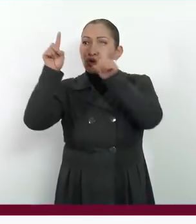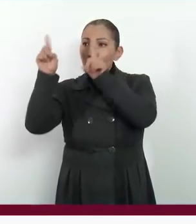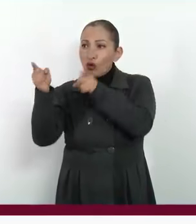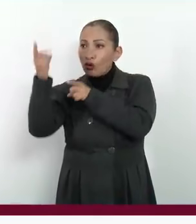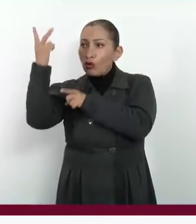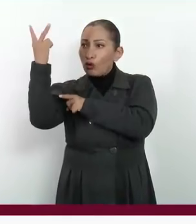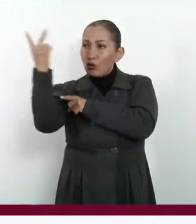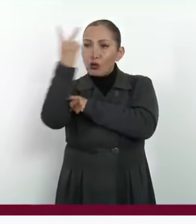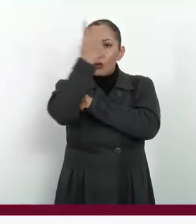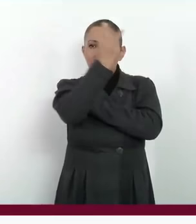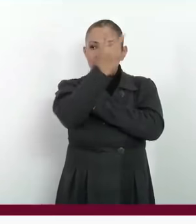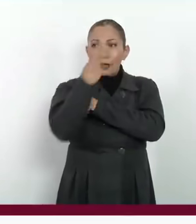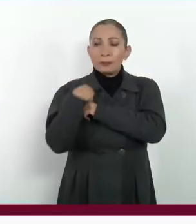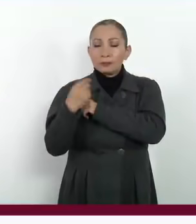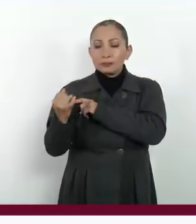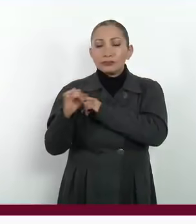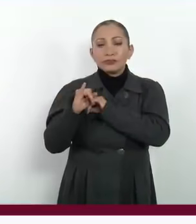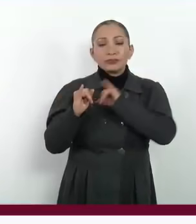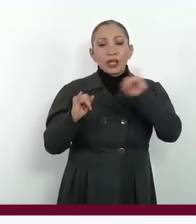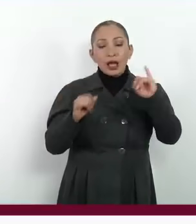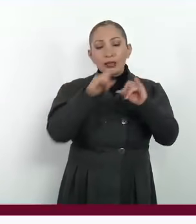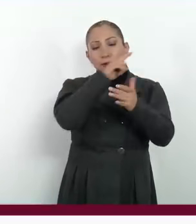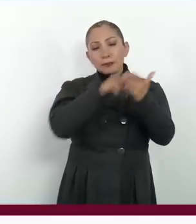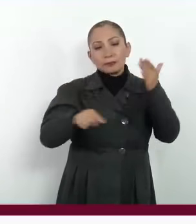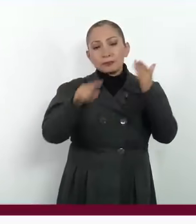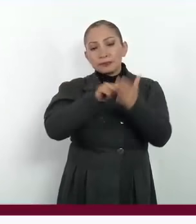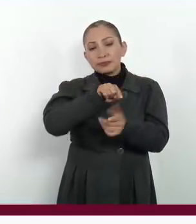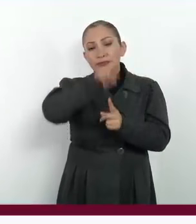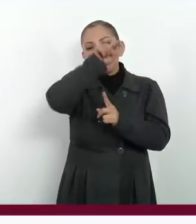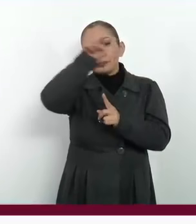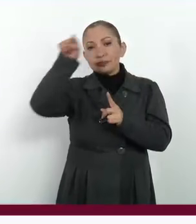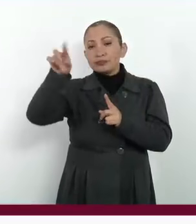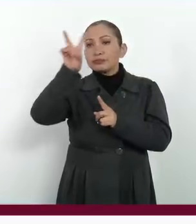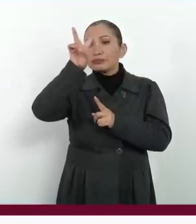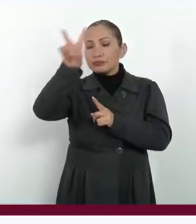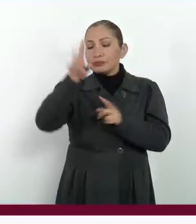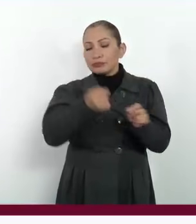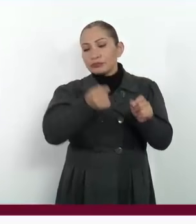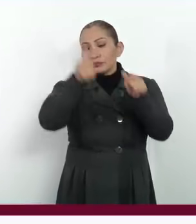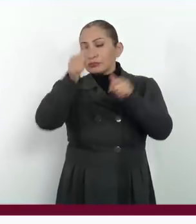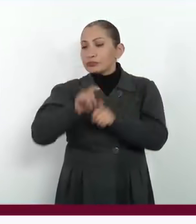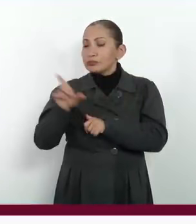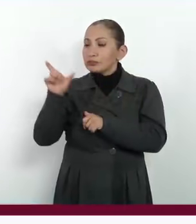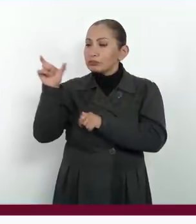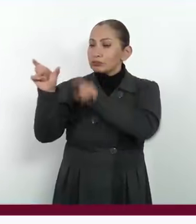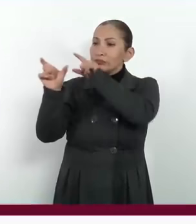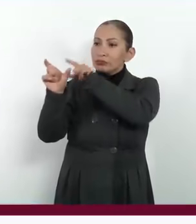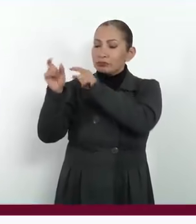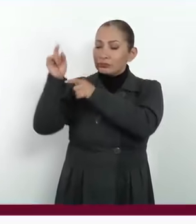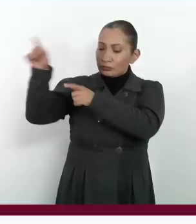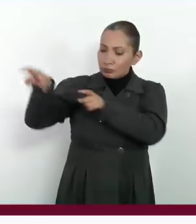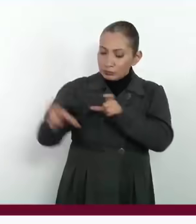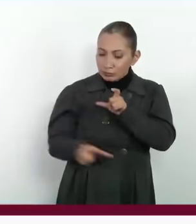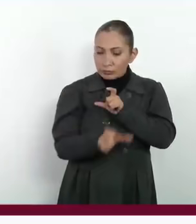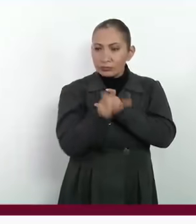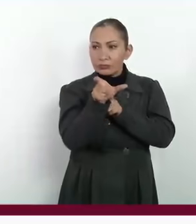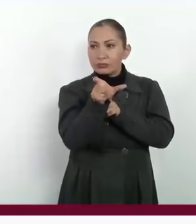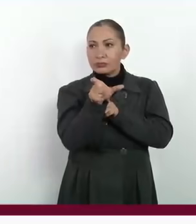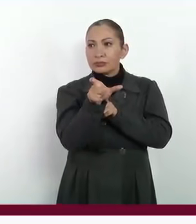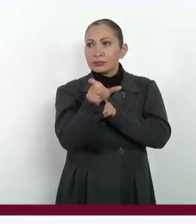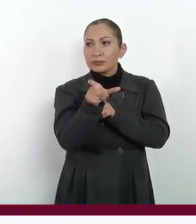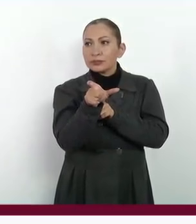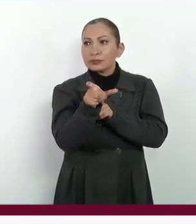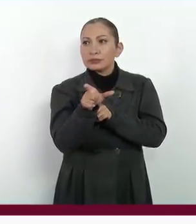ambos lados de la igualdad, entonces en el lado izquierdo se cancela la raíz cuadrada con elevar al cuadrado, y en el lado derecho se desarrolla el